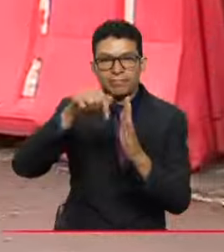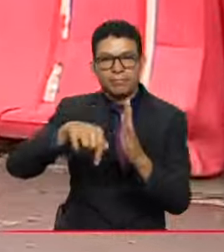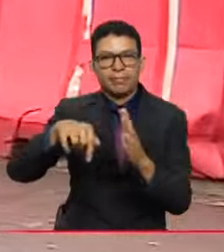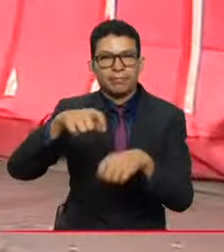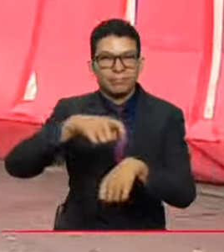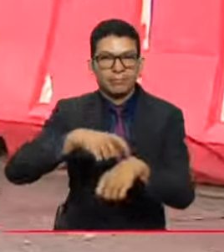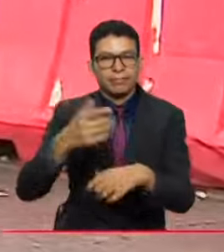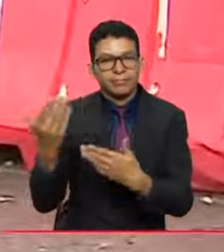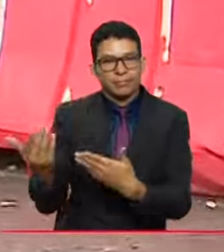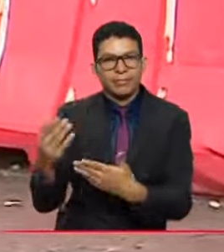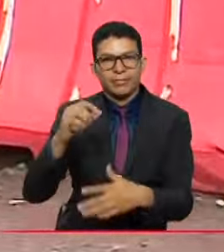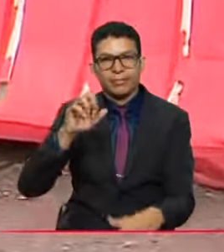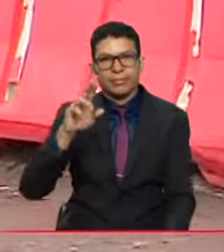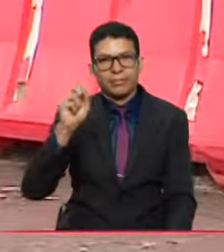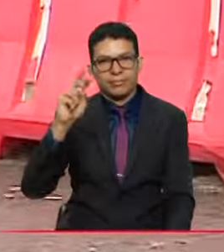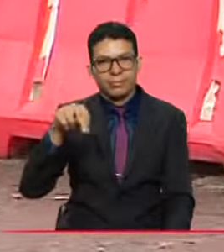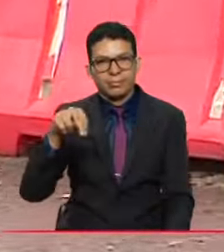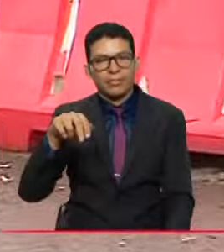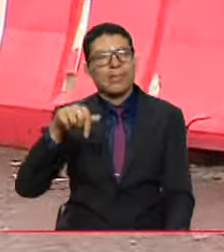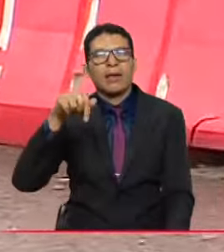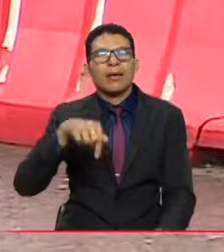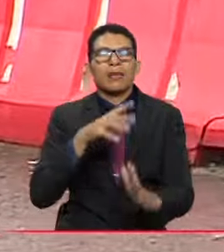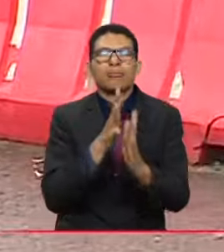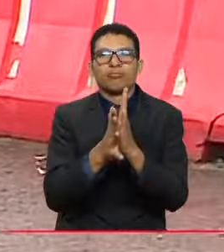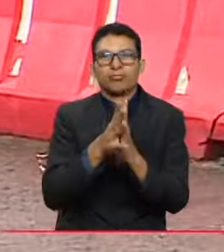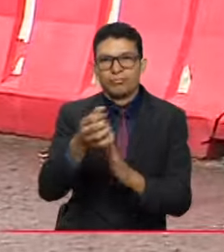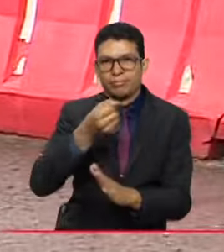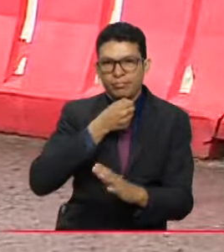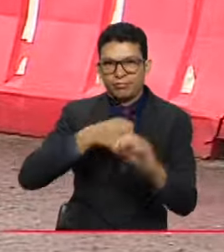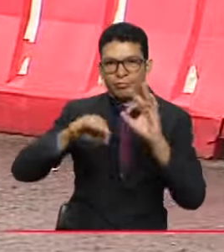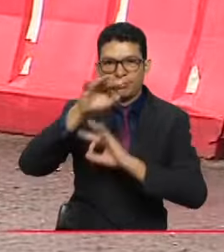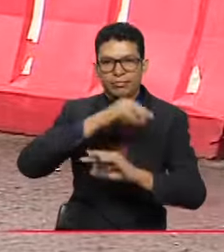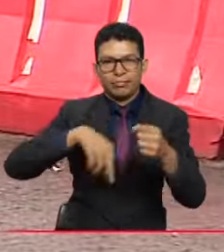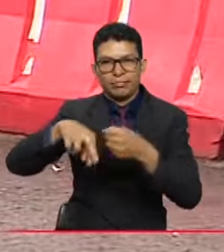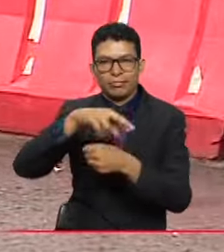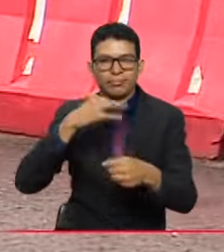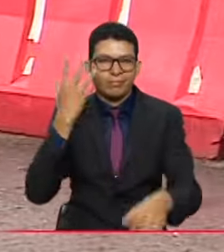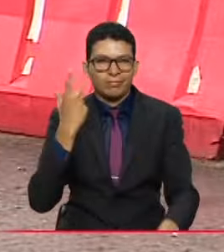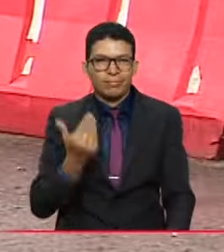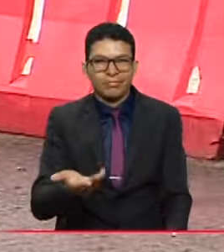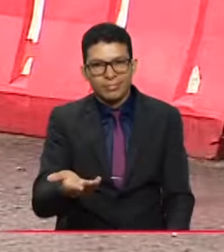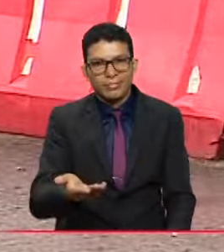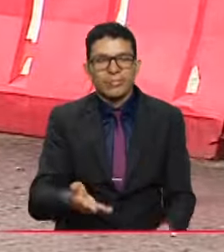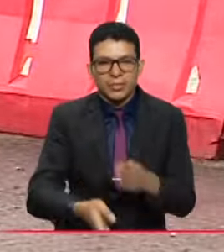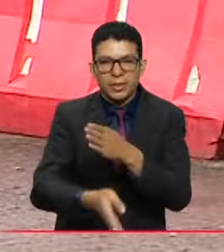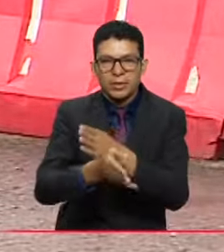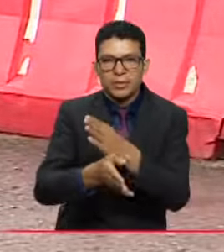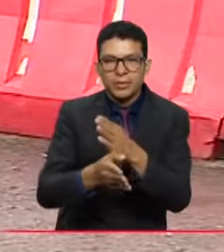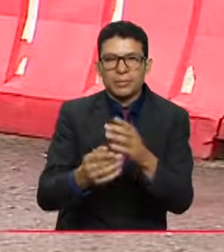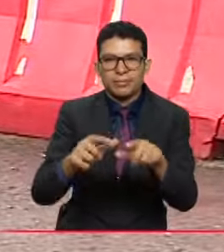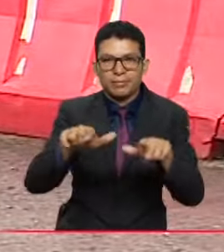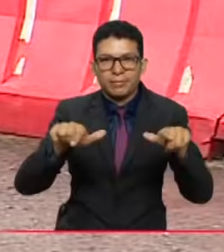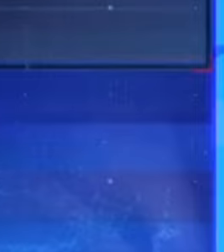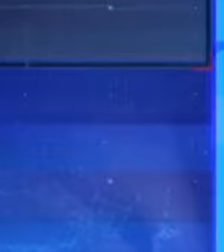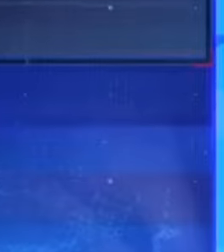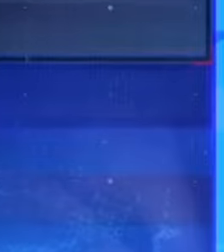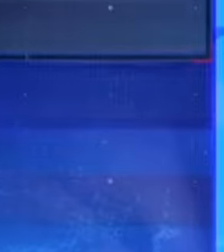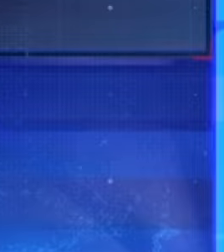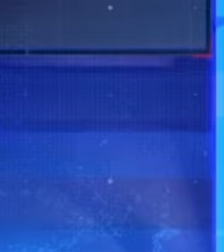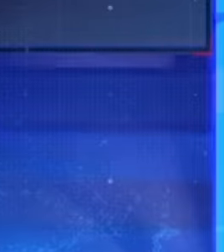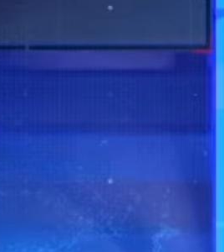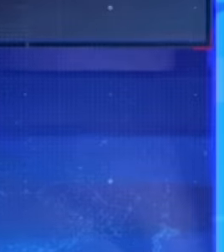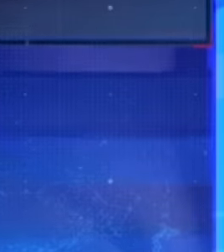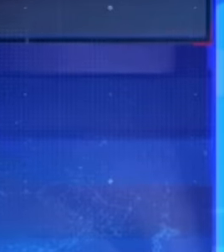hora, y yo soy Carmen Alicia Sarmiento Mora en un informe para Telepacífico Noticias, la región todos los días. Sigan ustedes con más.